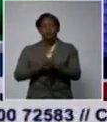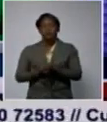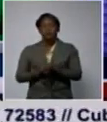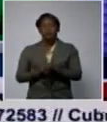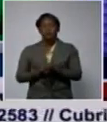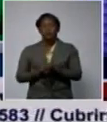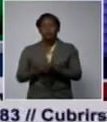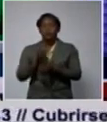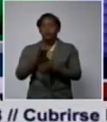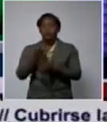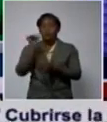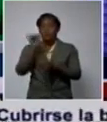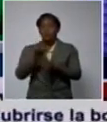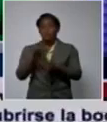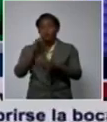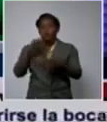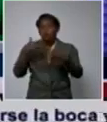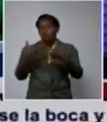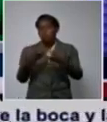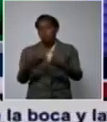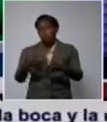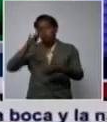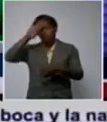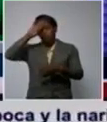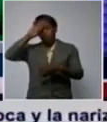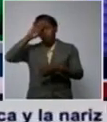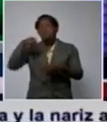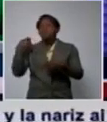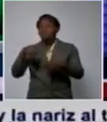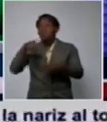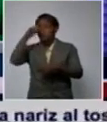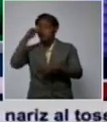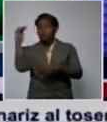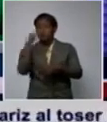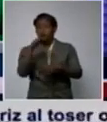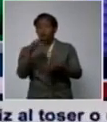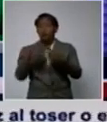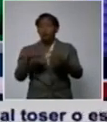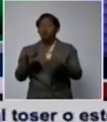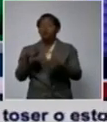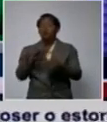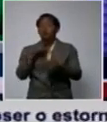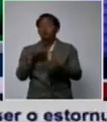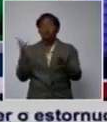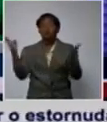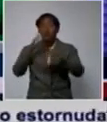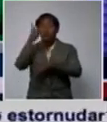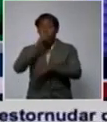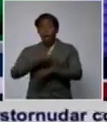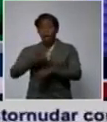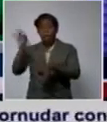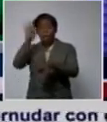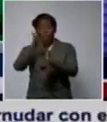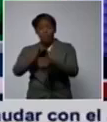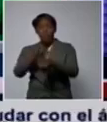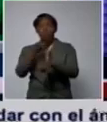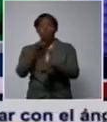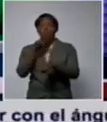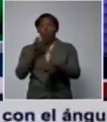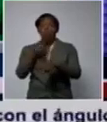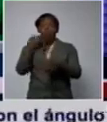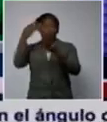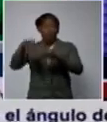esa persona, pues lamentablemente también hemos tenido fallecidos de dengue en el mundo y en nuestro país. Por lo